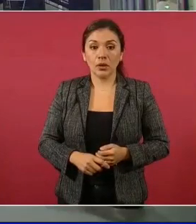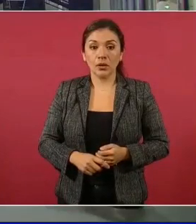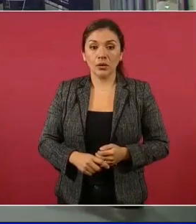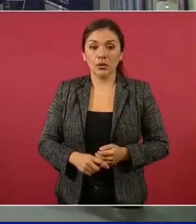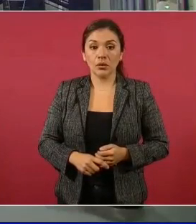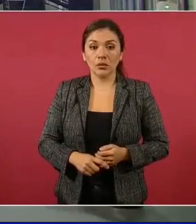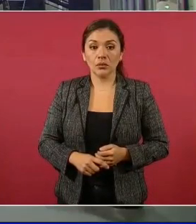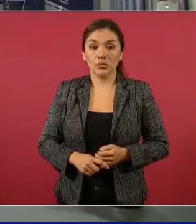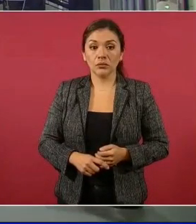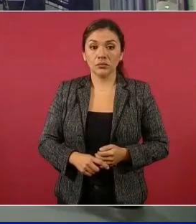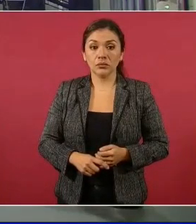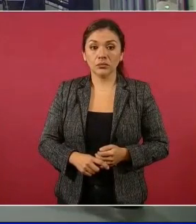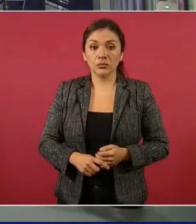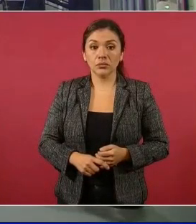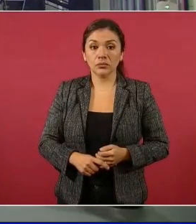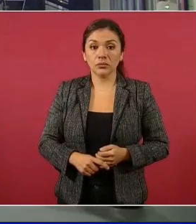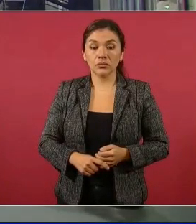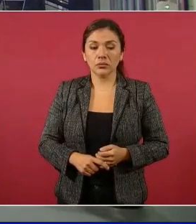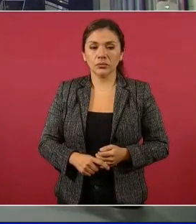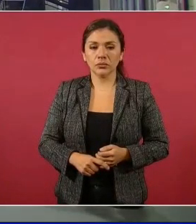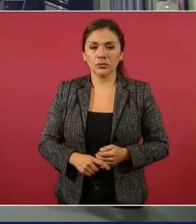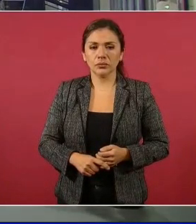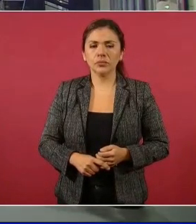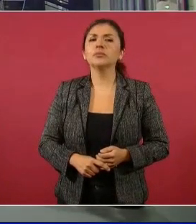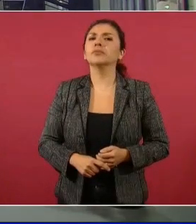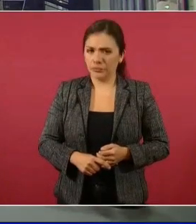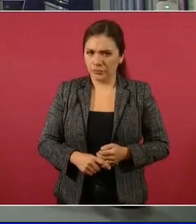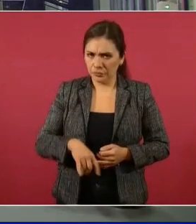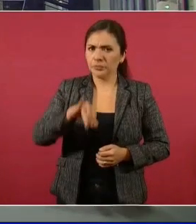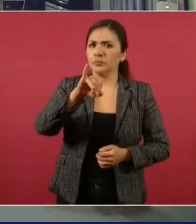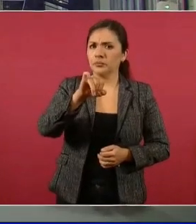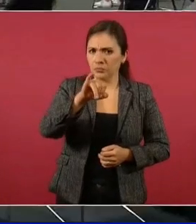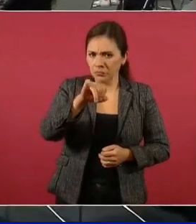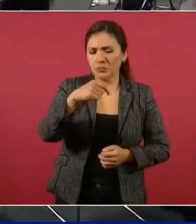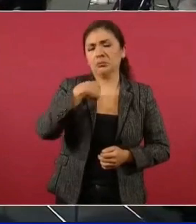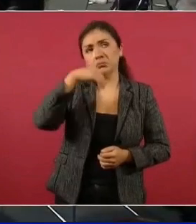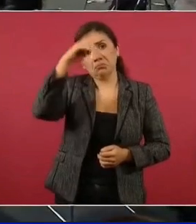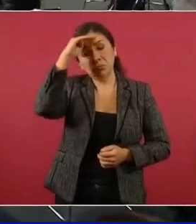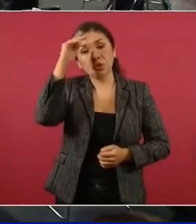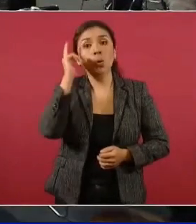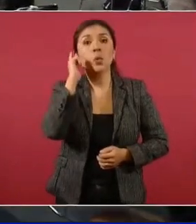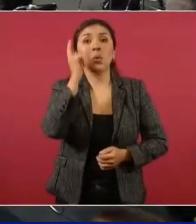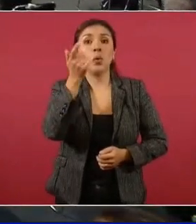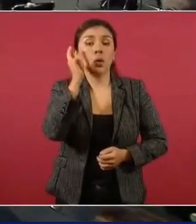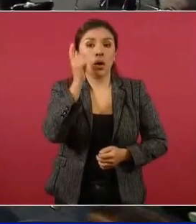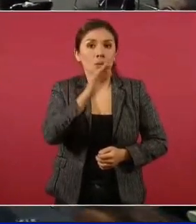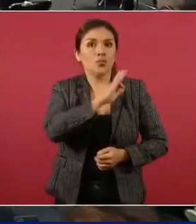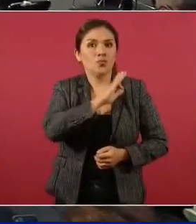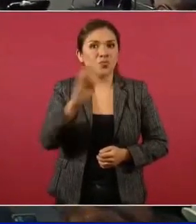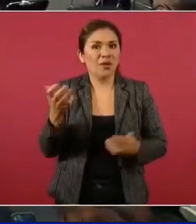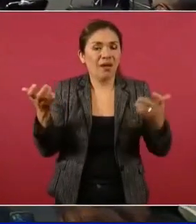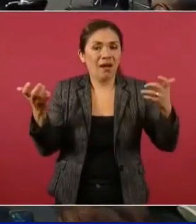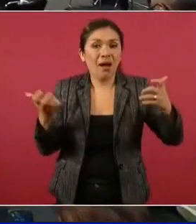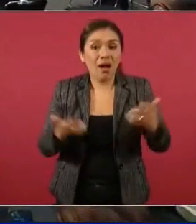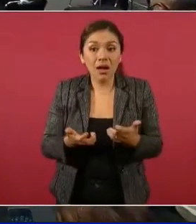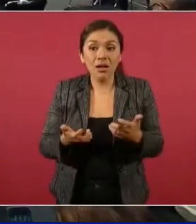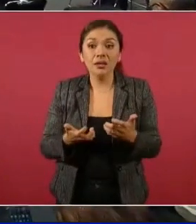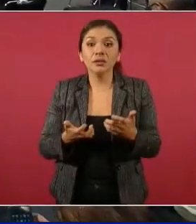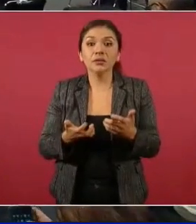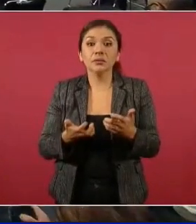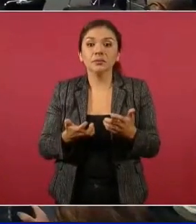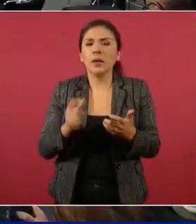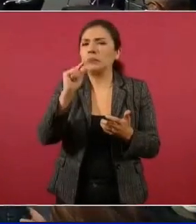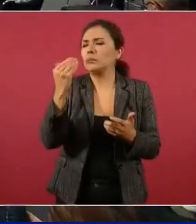tipo de cambio peso-dólar? Sí, yo espero que logremos.